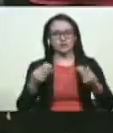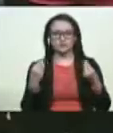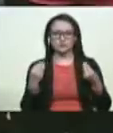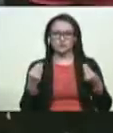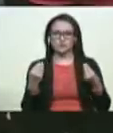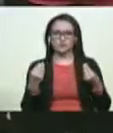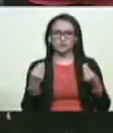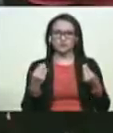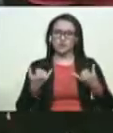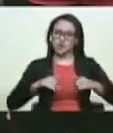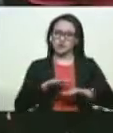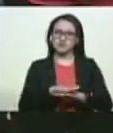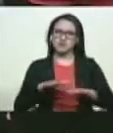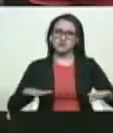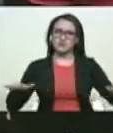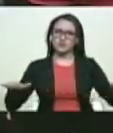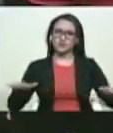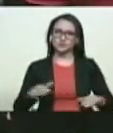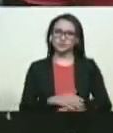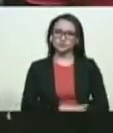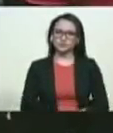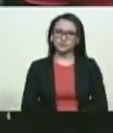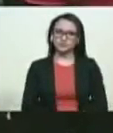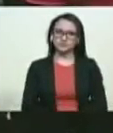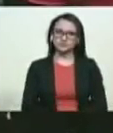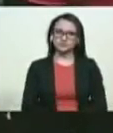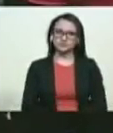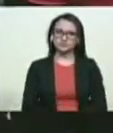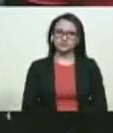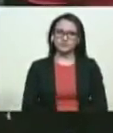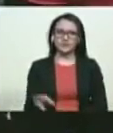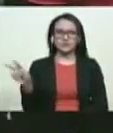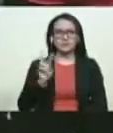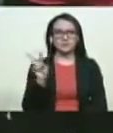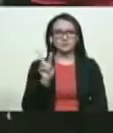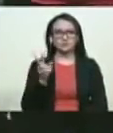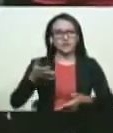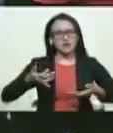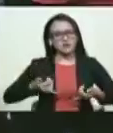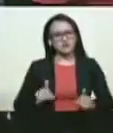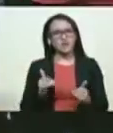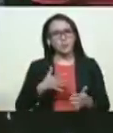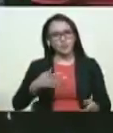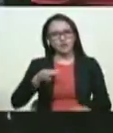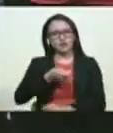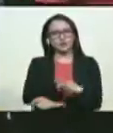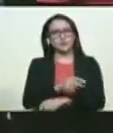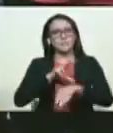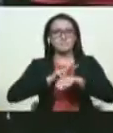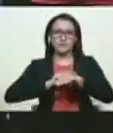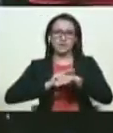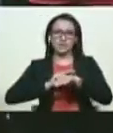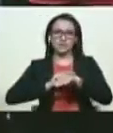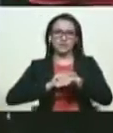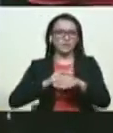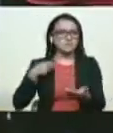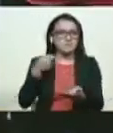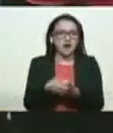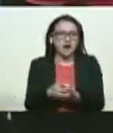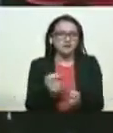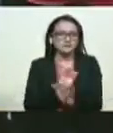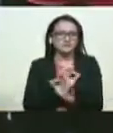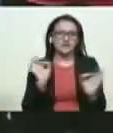para sus hijos porque me suena sus hijos pueden graduarse de médico sin pagar un centavo